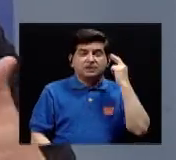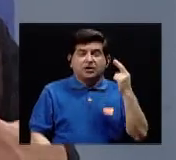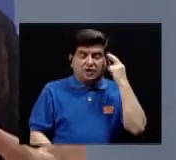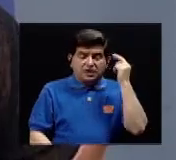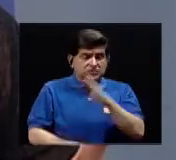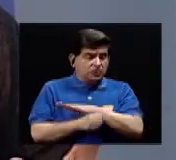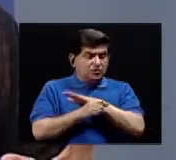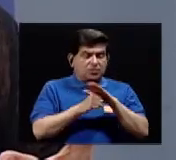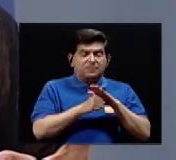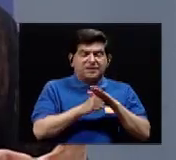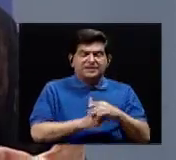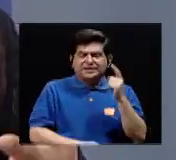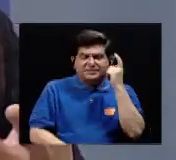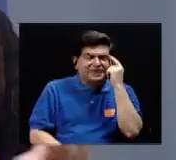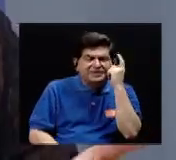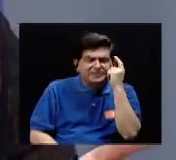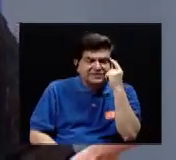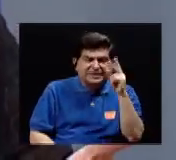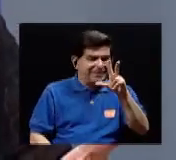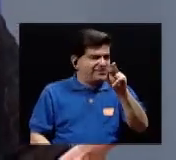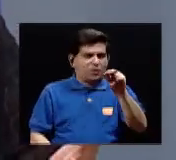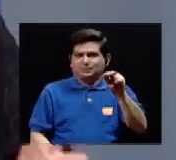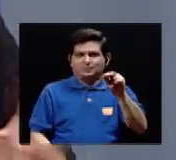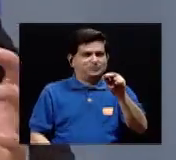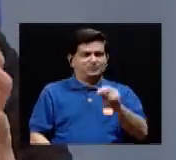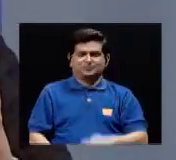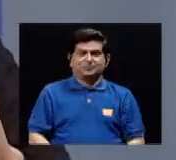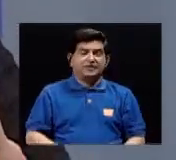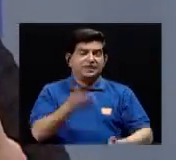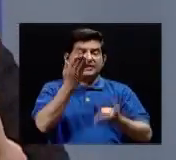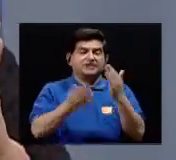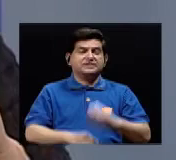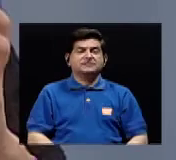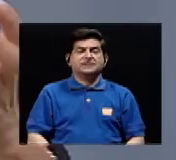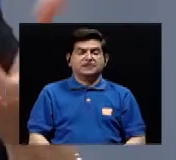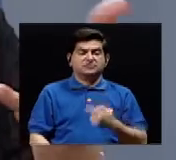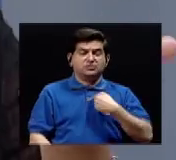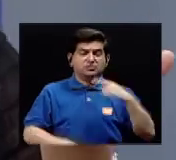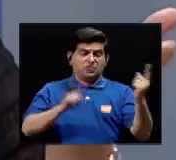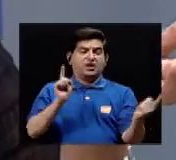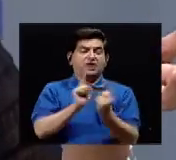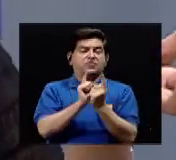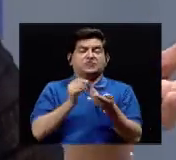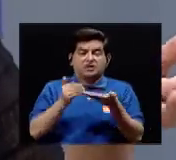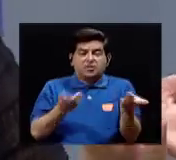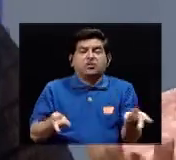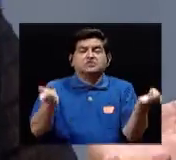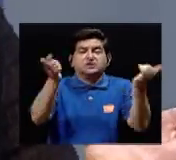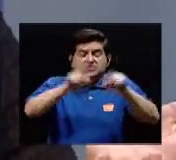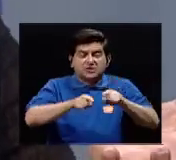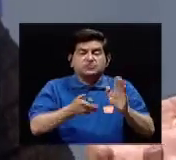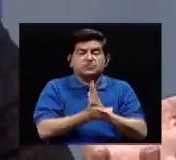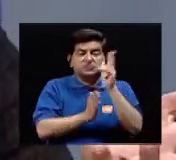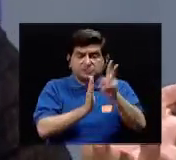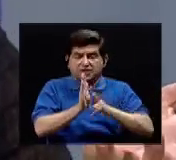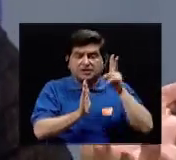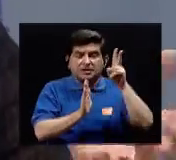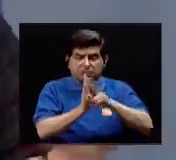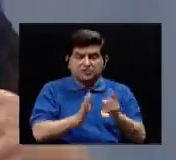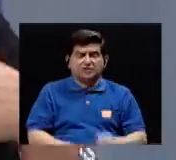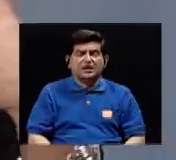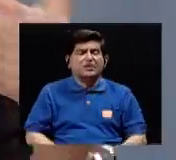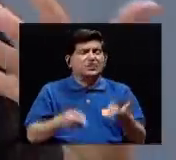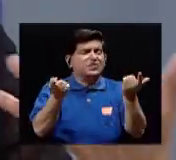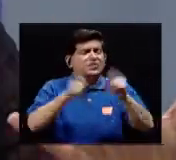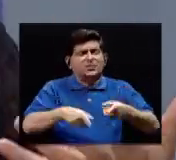fueron absolutamente racionales, no es cierto. Fue como encontrarse, bueno, que esa es una de las cosas que pasa con el documental, claro.